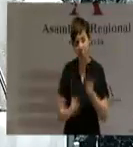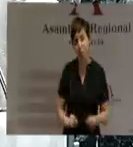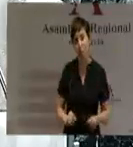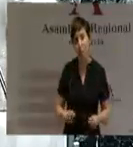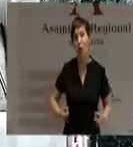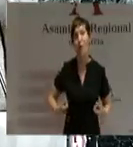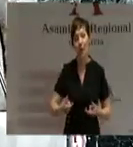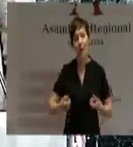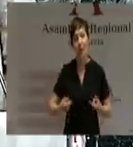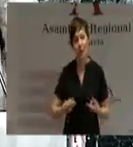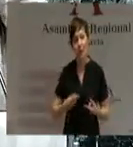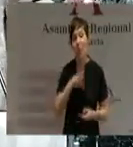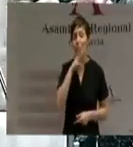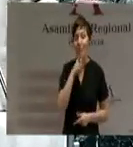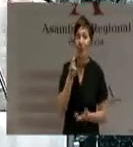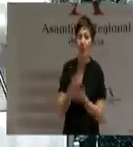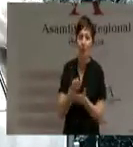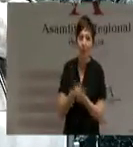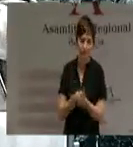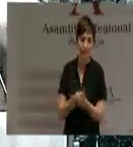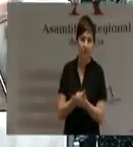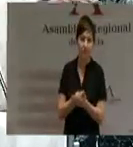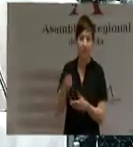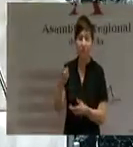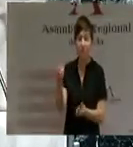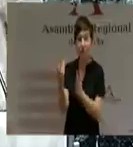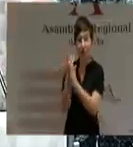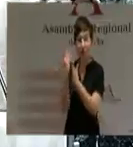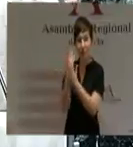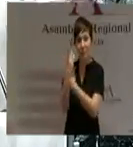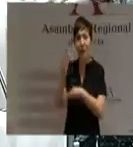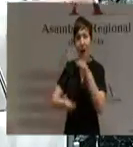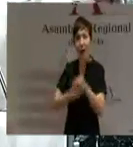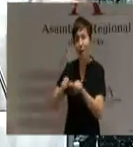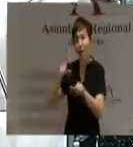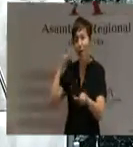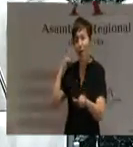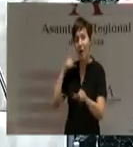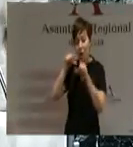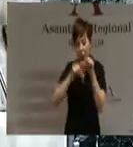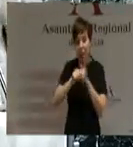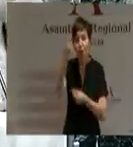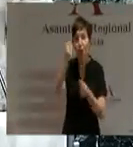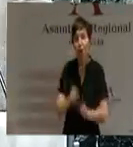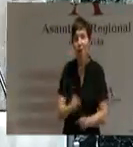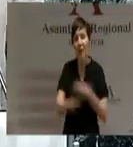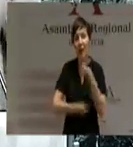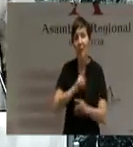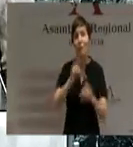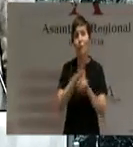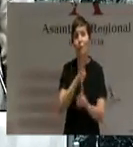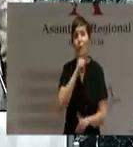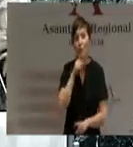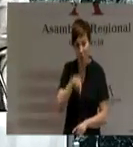ahora lo tenemos que pagar, señor Garre. Y usted nos cuenta lo que ha hecho, pero no cómo lo va a pagar. ¿Cómo va a corregir el déficit, señor Garre? Esa es la